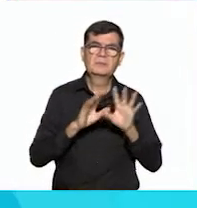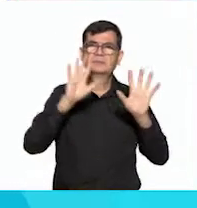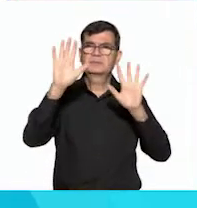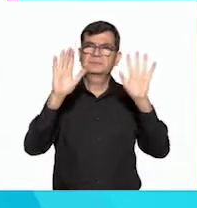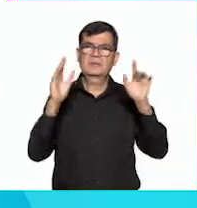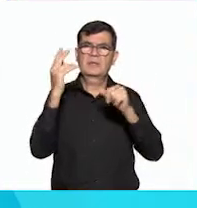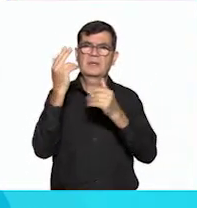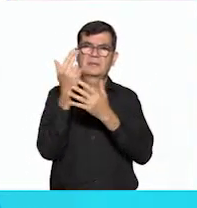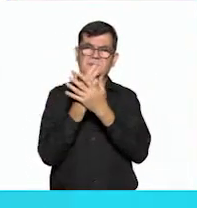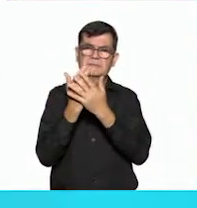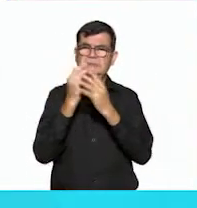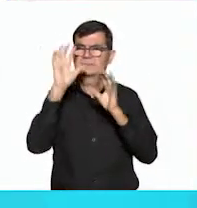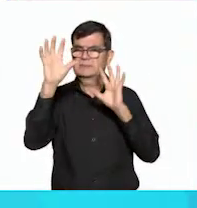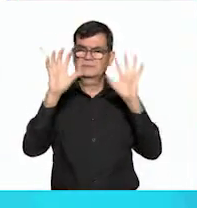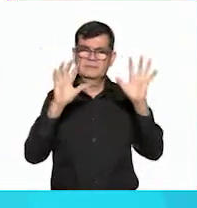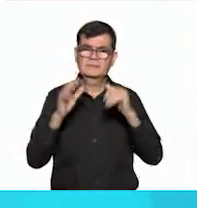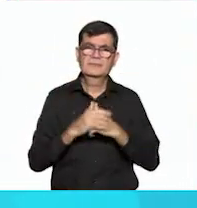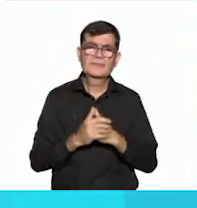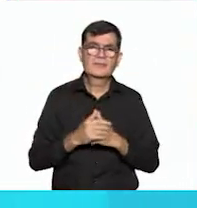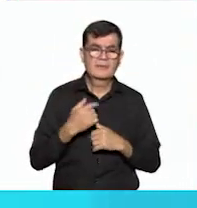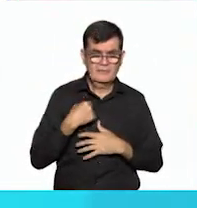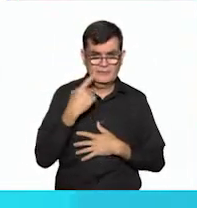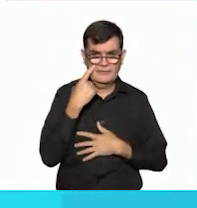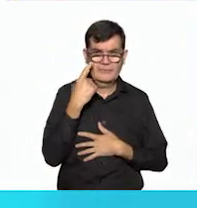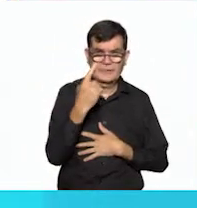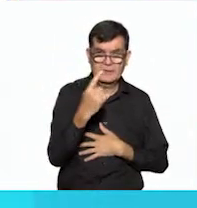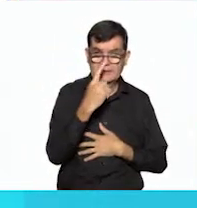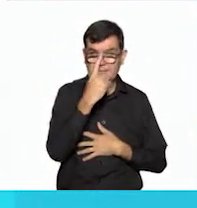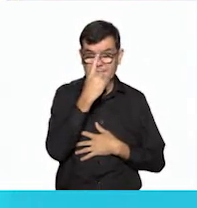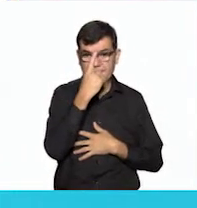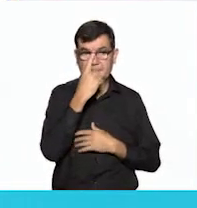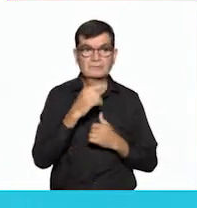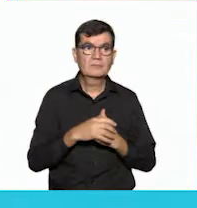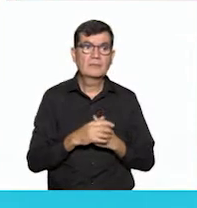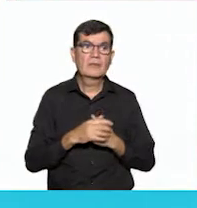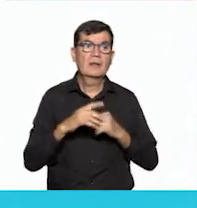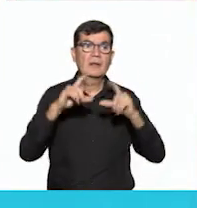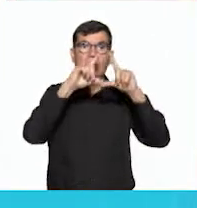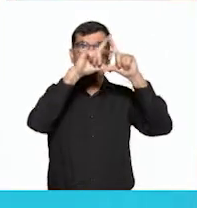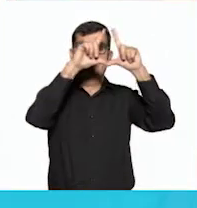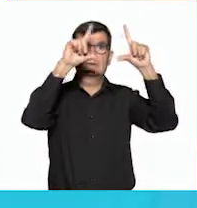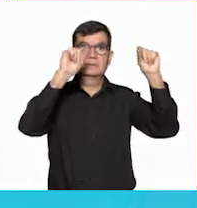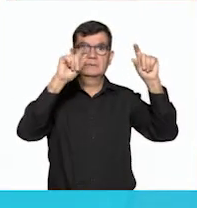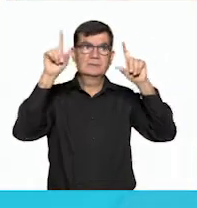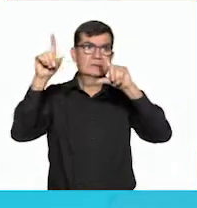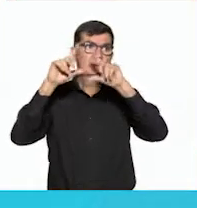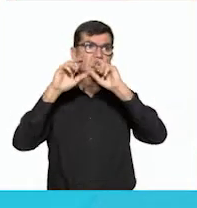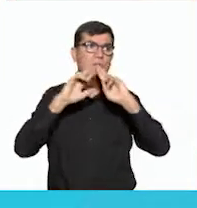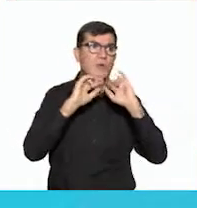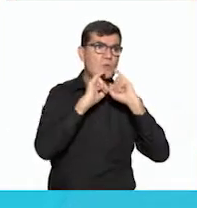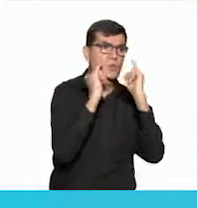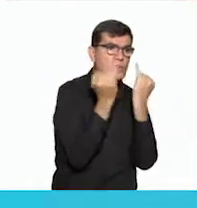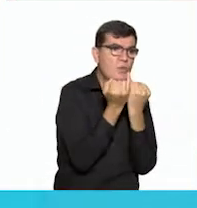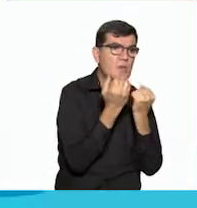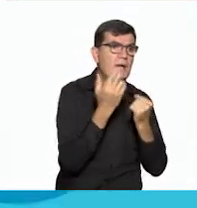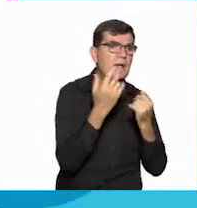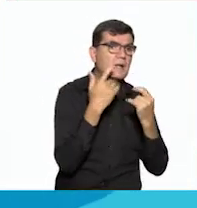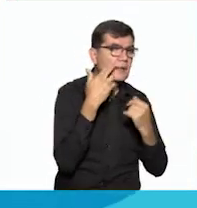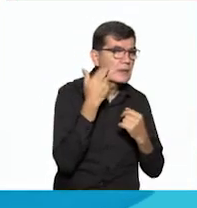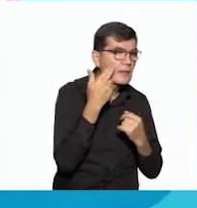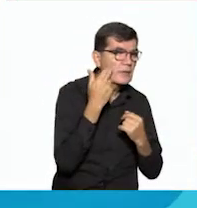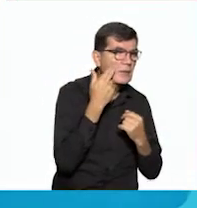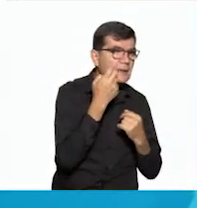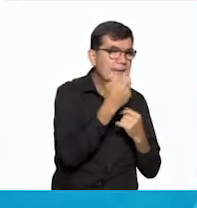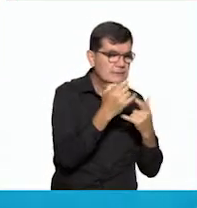mucho. Sí, tienen ilustraciones. Fíjate que el título de La Junta de los Ratones, ese es